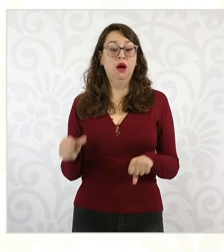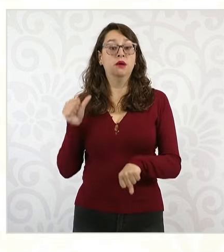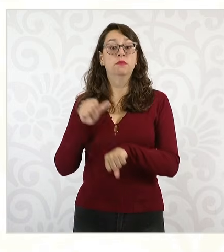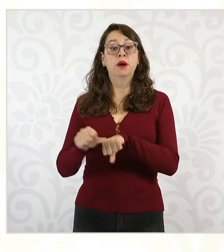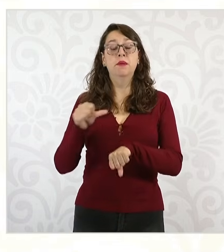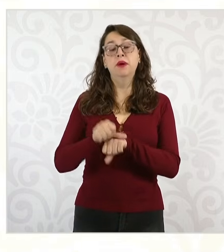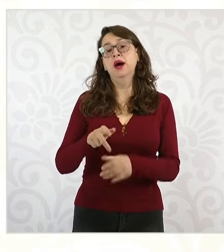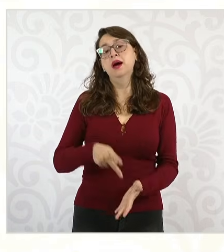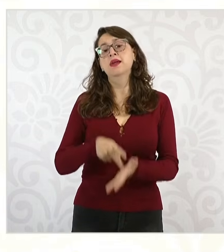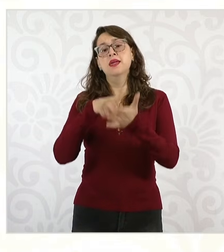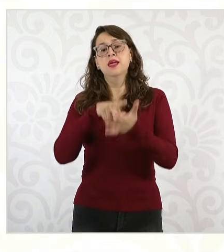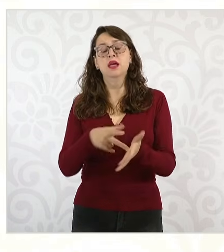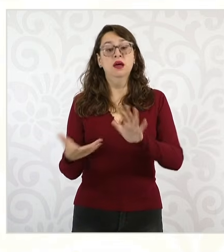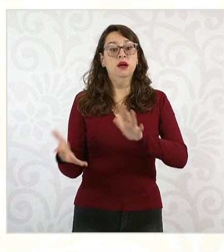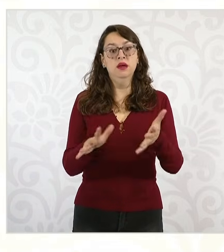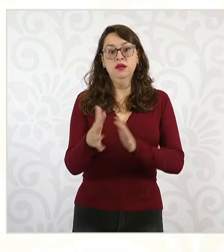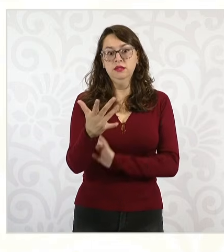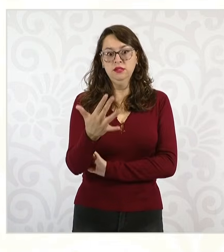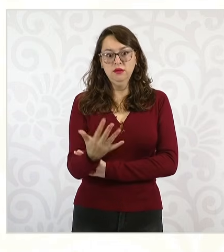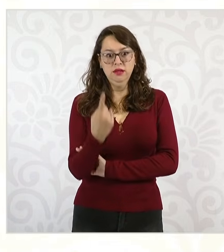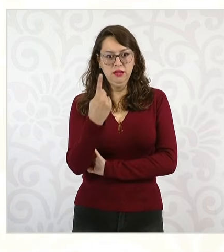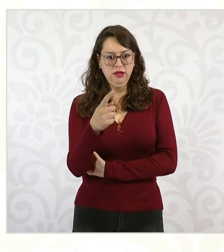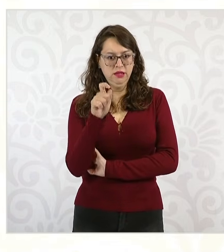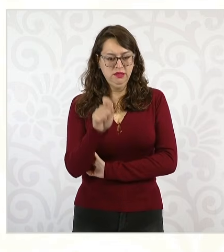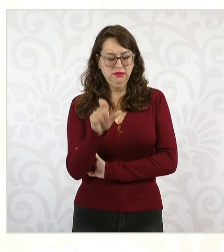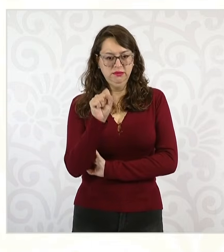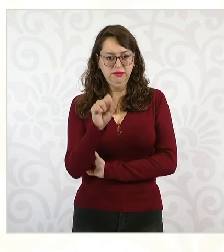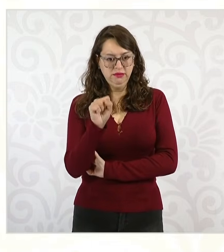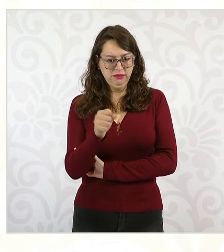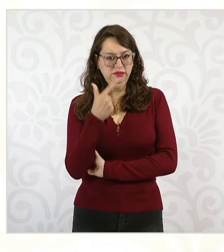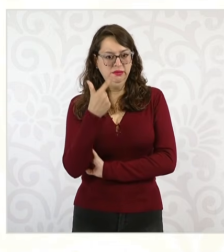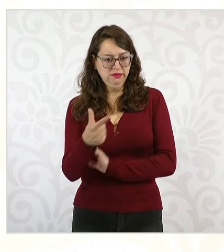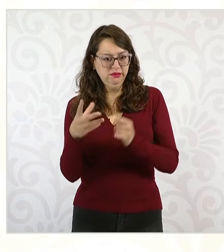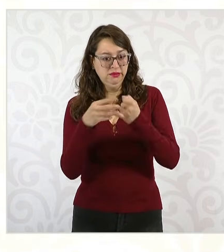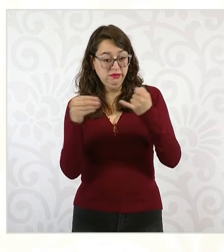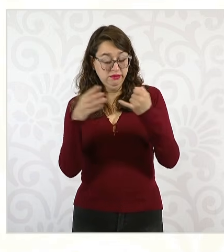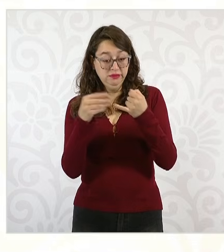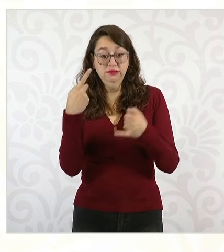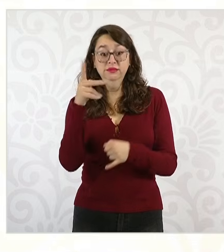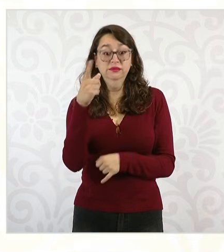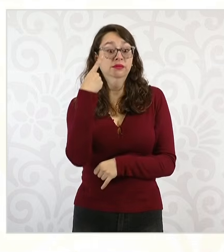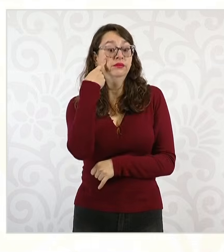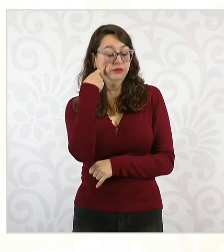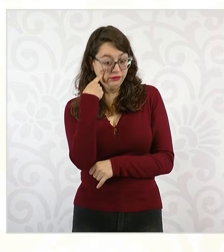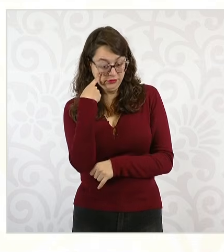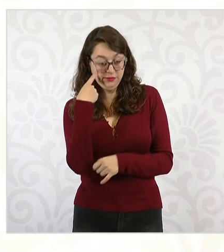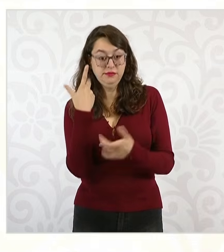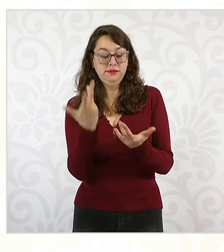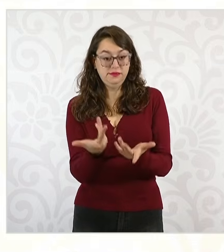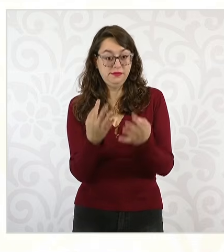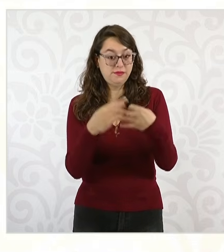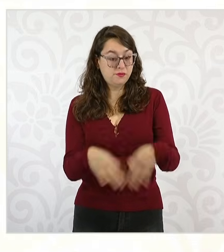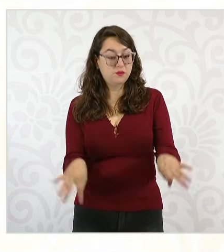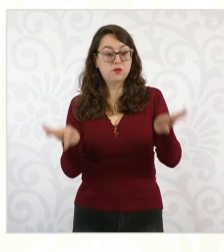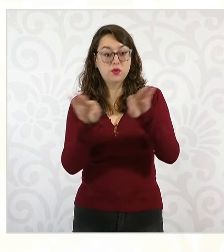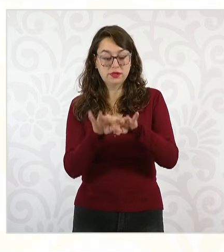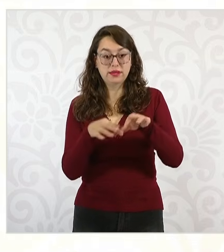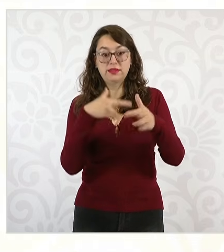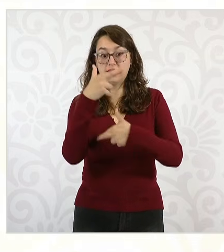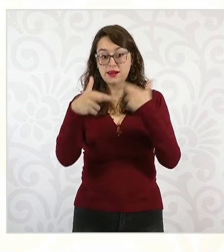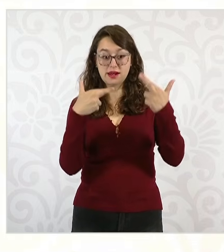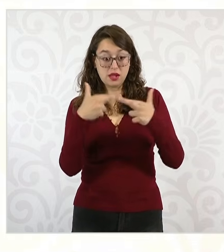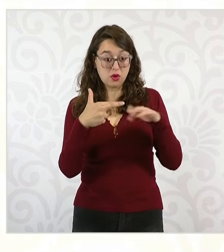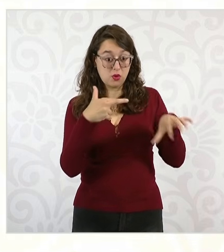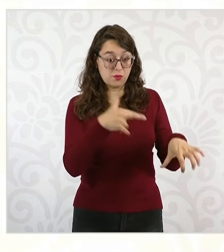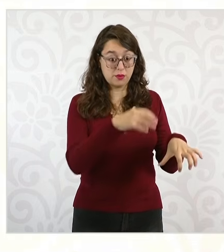el kilo en promedio 51 pesos con 67 centavos, pero miren, aquí es muy importante en cada una de las